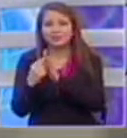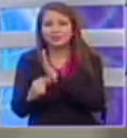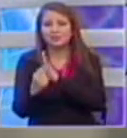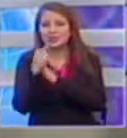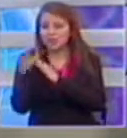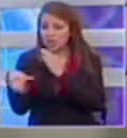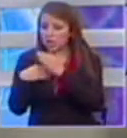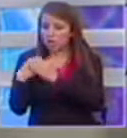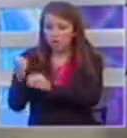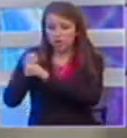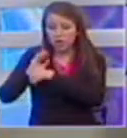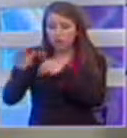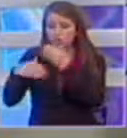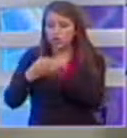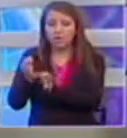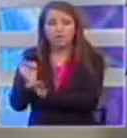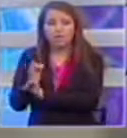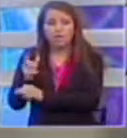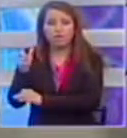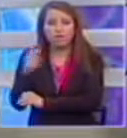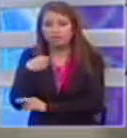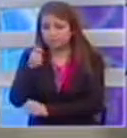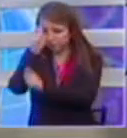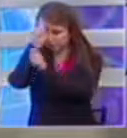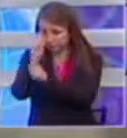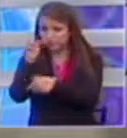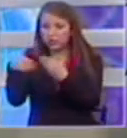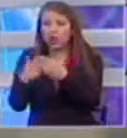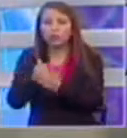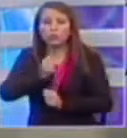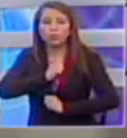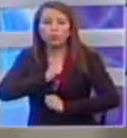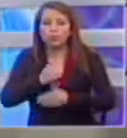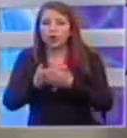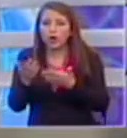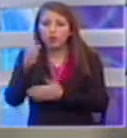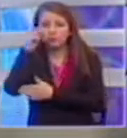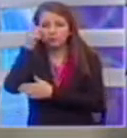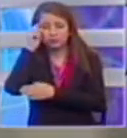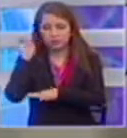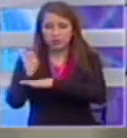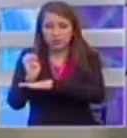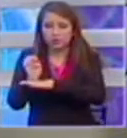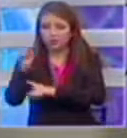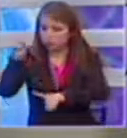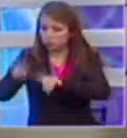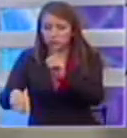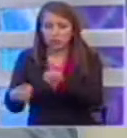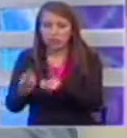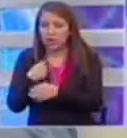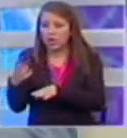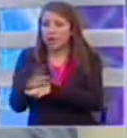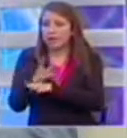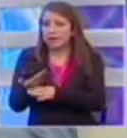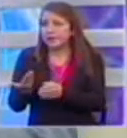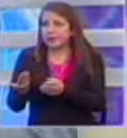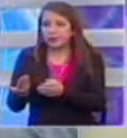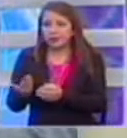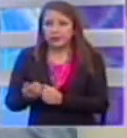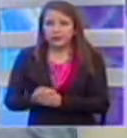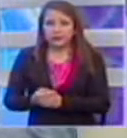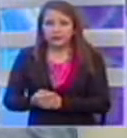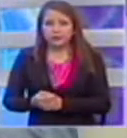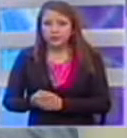a todos los funcionarios a ser respetuosos con los bienes del Estado y no utilizarlos